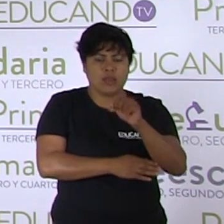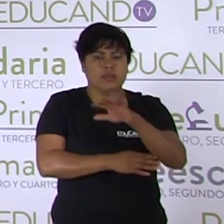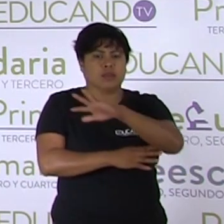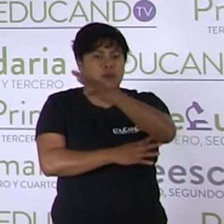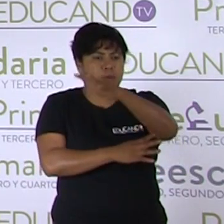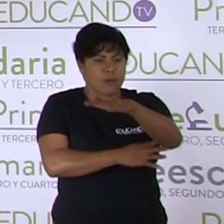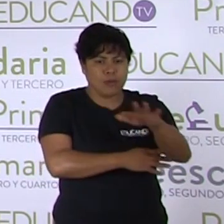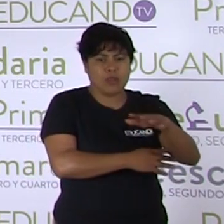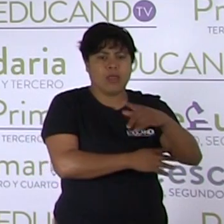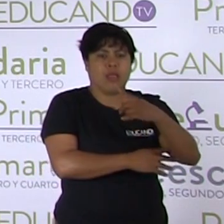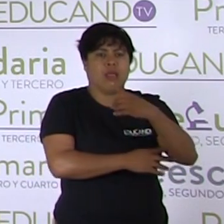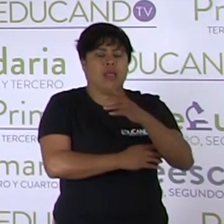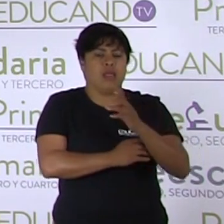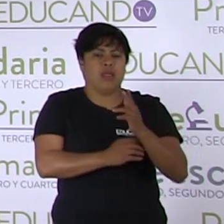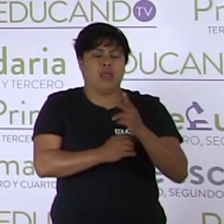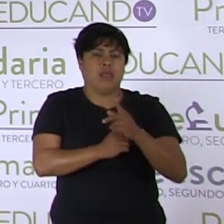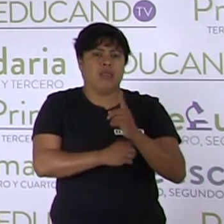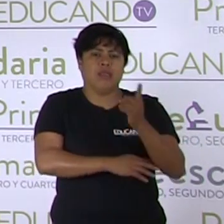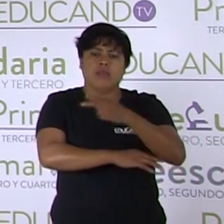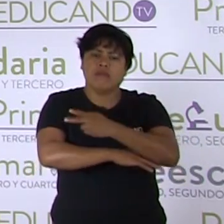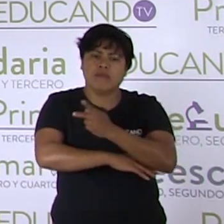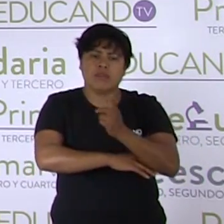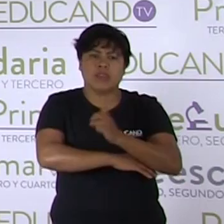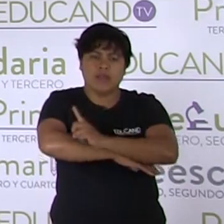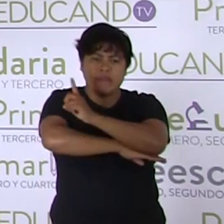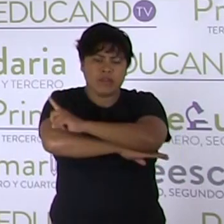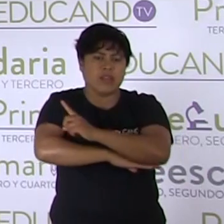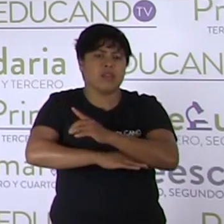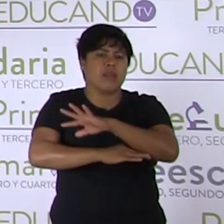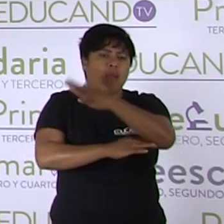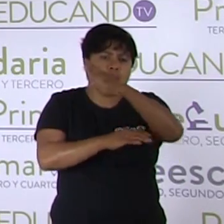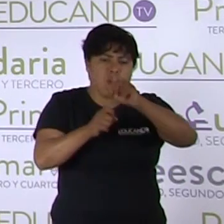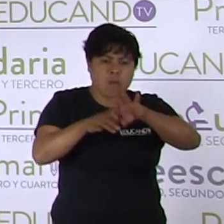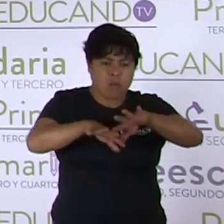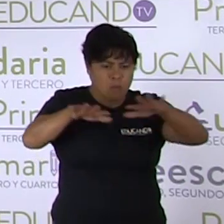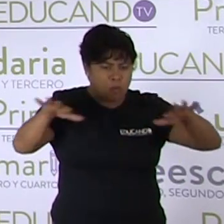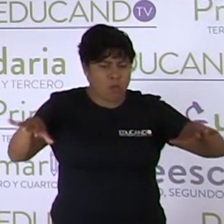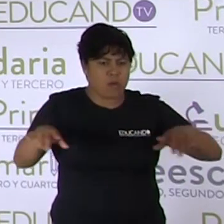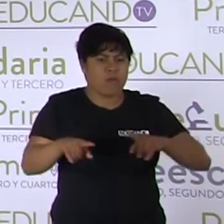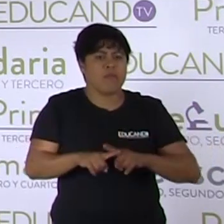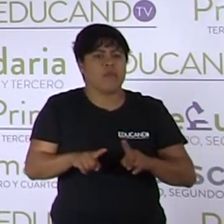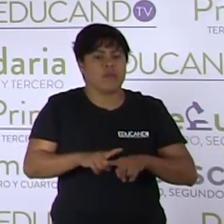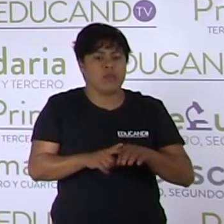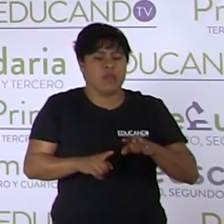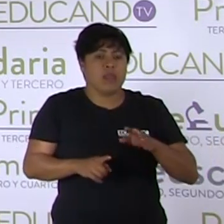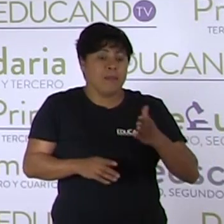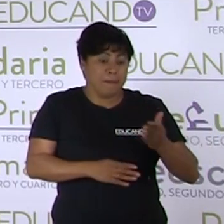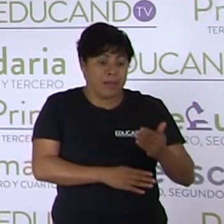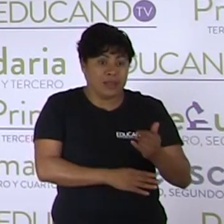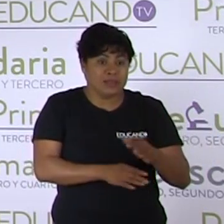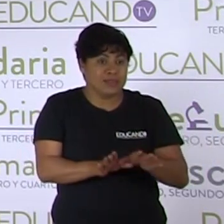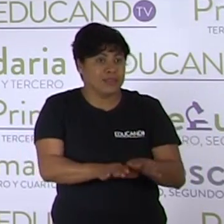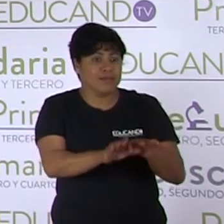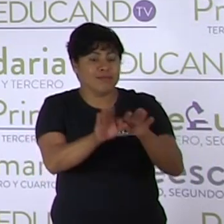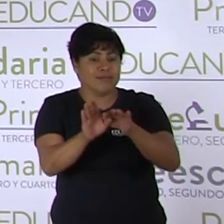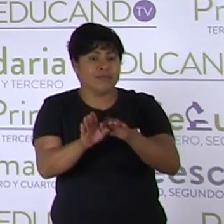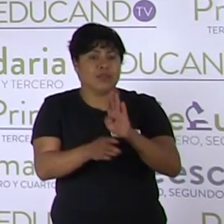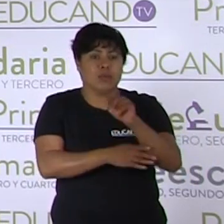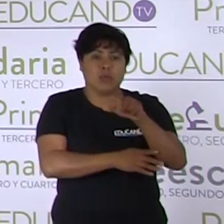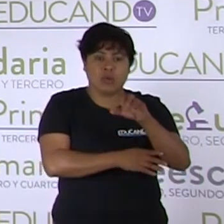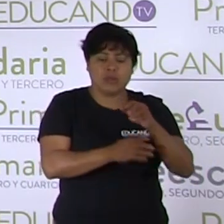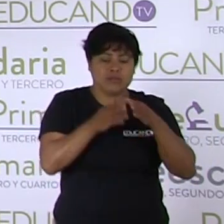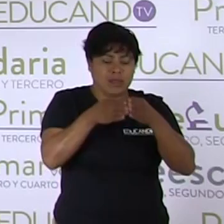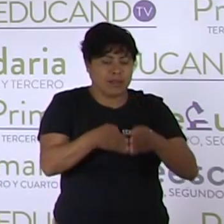olas, delfines, astilleros, mareas, peces voladores,